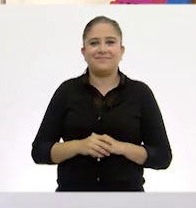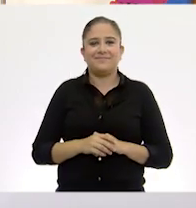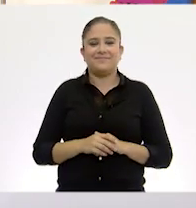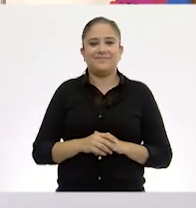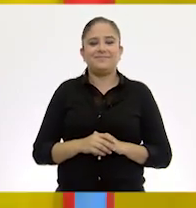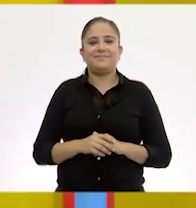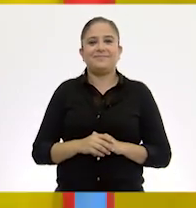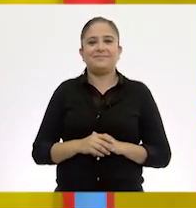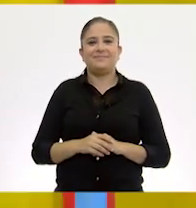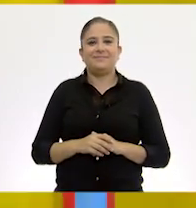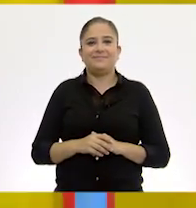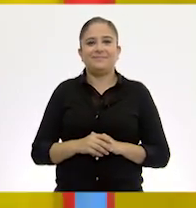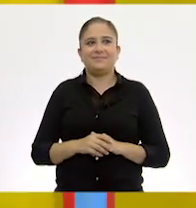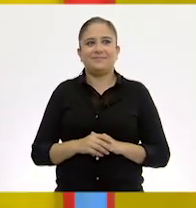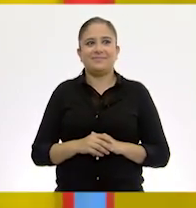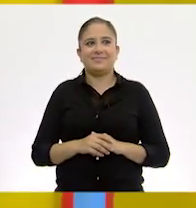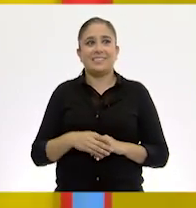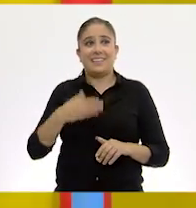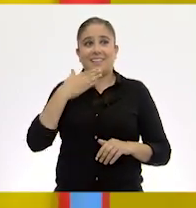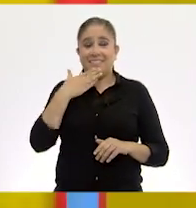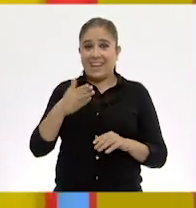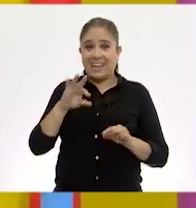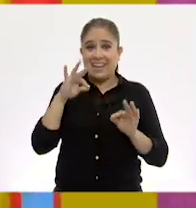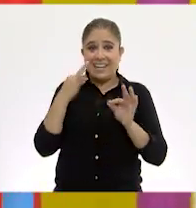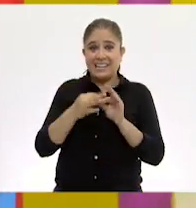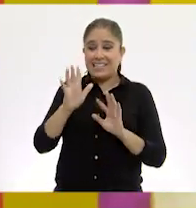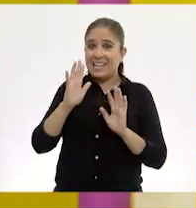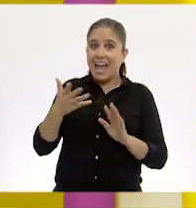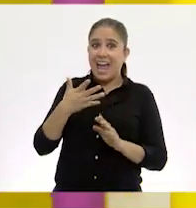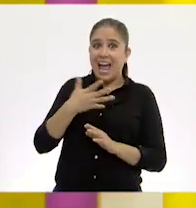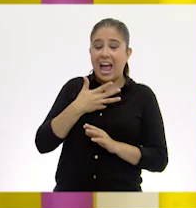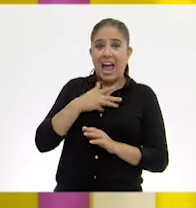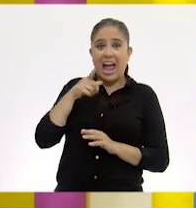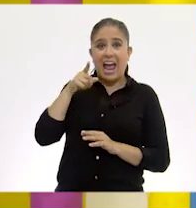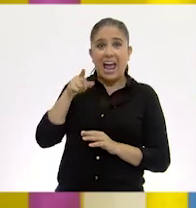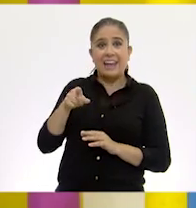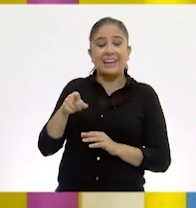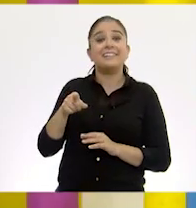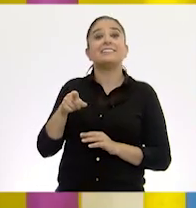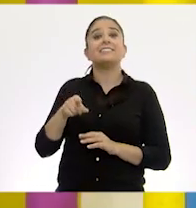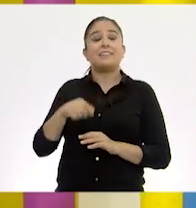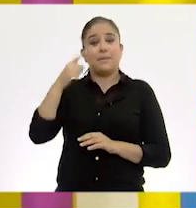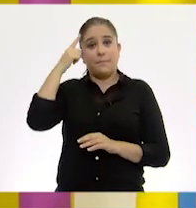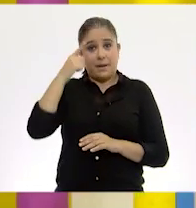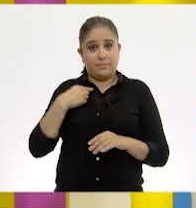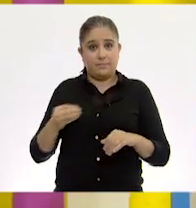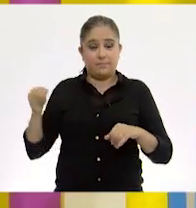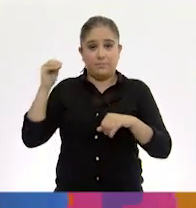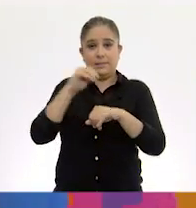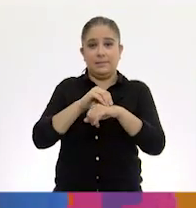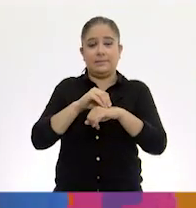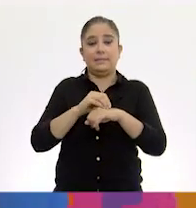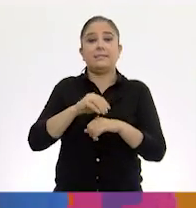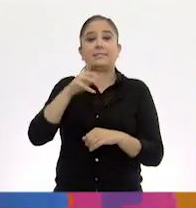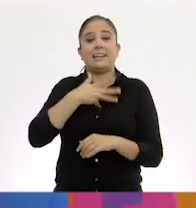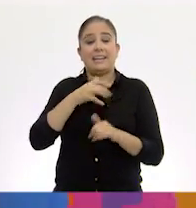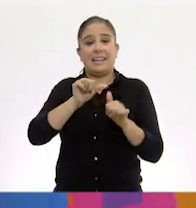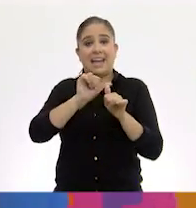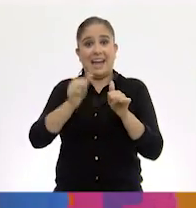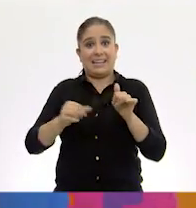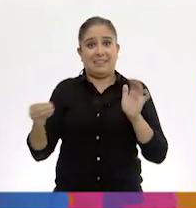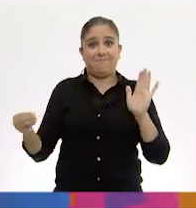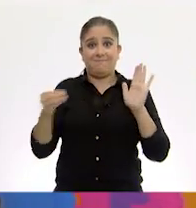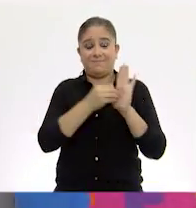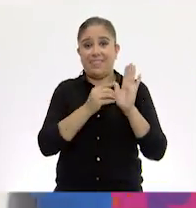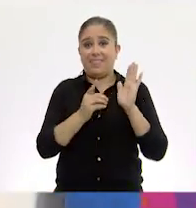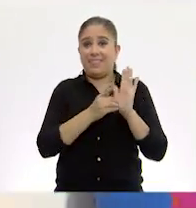Tiliches. Bye. Muy listo, bien. Ya tenemos nuestro diario. Diario para poder integrar la obra que hoy salga de aquí. Uh-huh. ¿Sí? ¿Te parece?